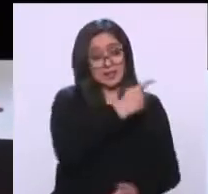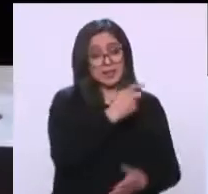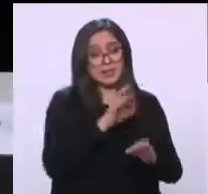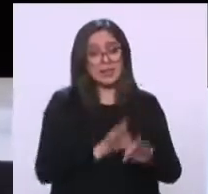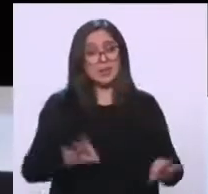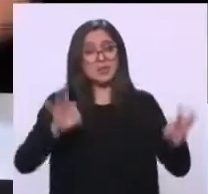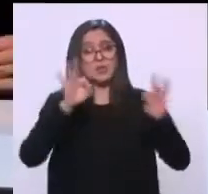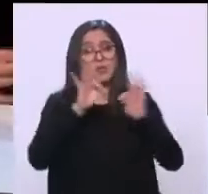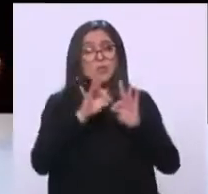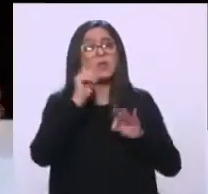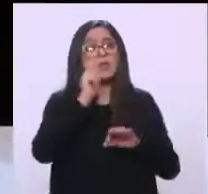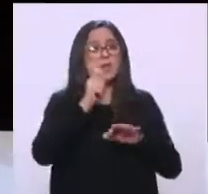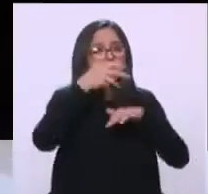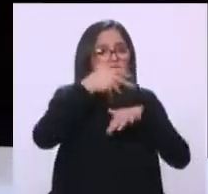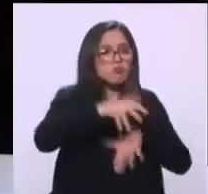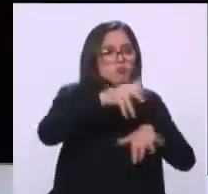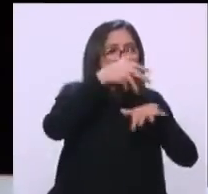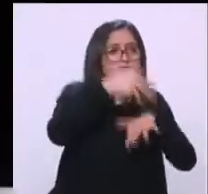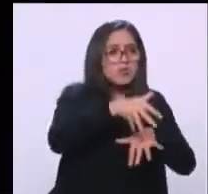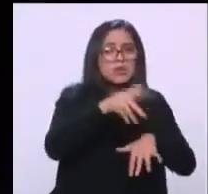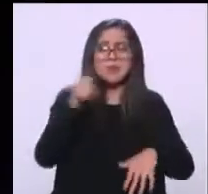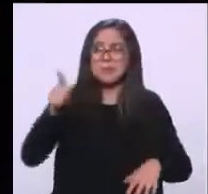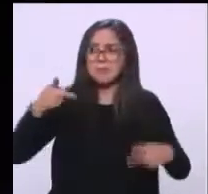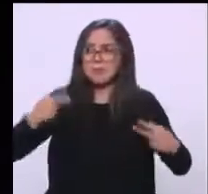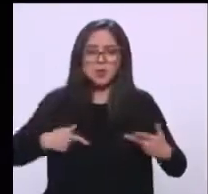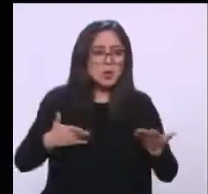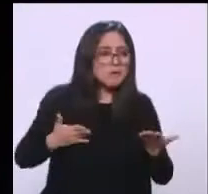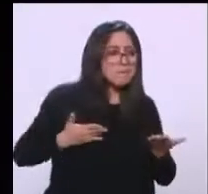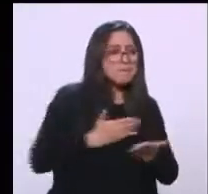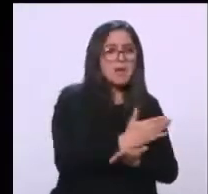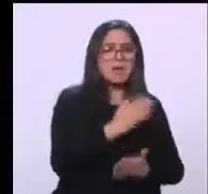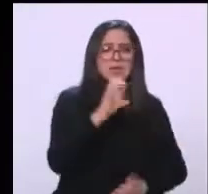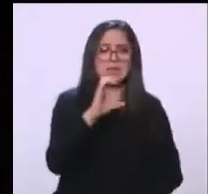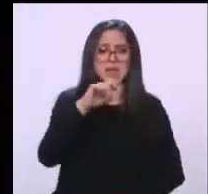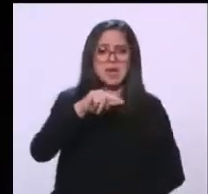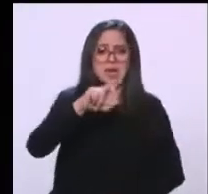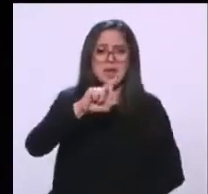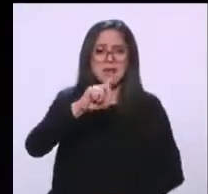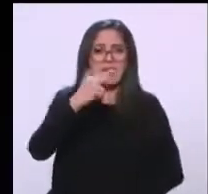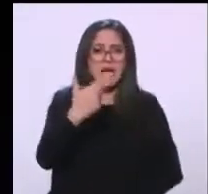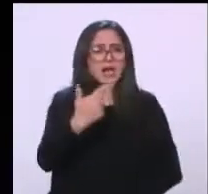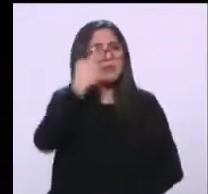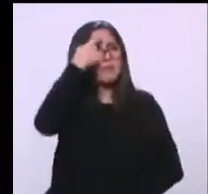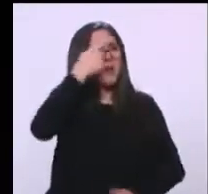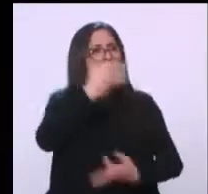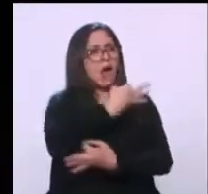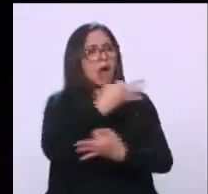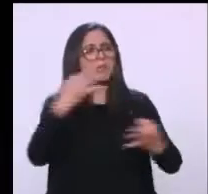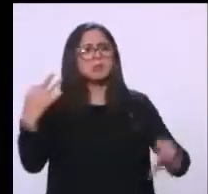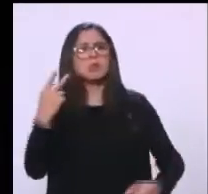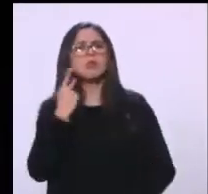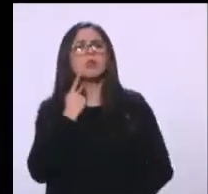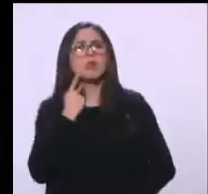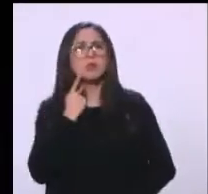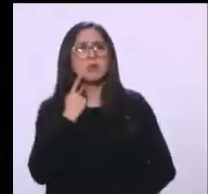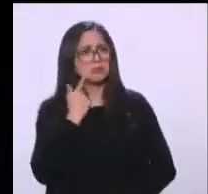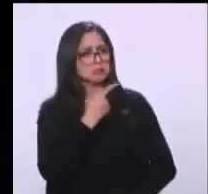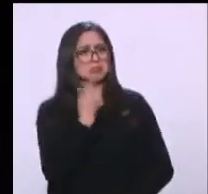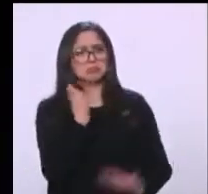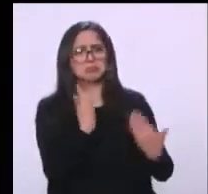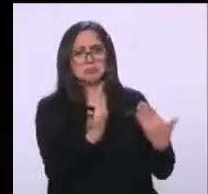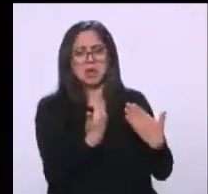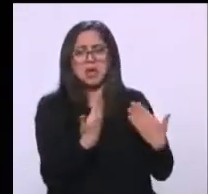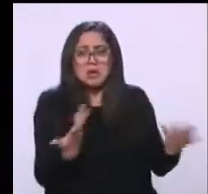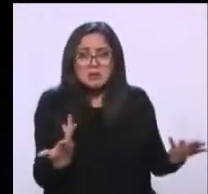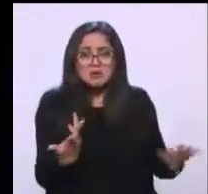es poderoso. Haber tomado la CNDH como señal, como mensaje político es importantísimo y está bien, pero de